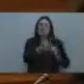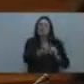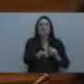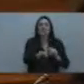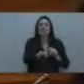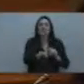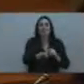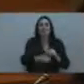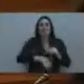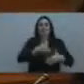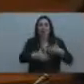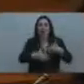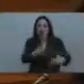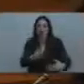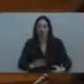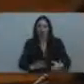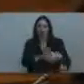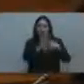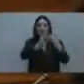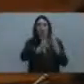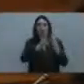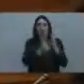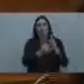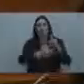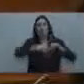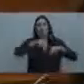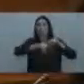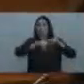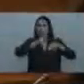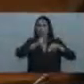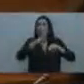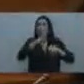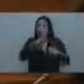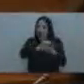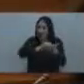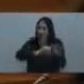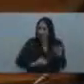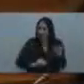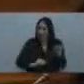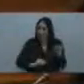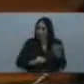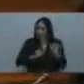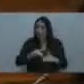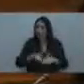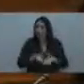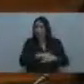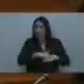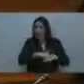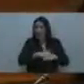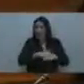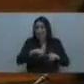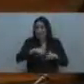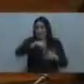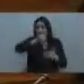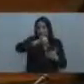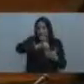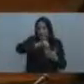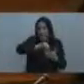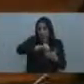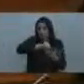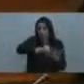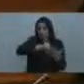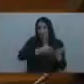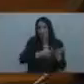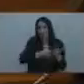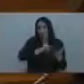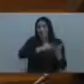limitados avances en torno a un proyecto de urbanización que se está redactando, lo que es la pieza central, lo que es el corazón del proyecto del